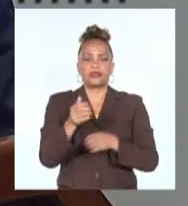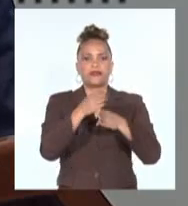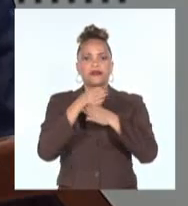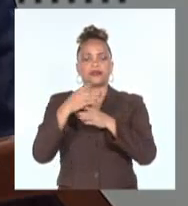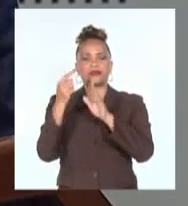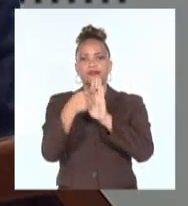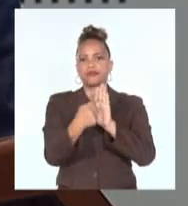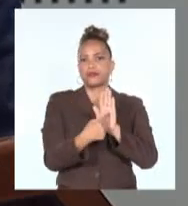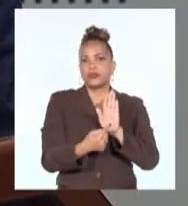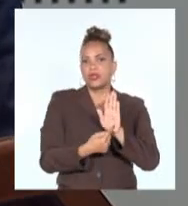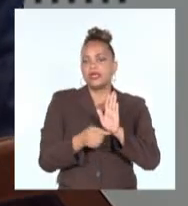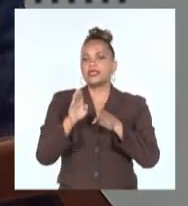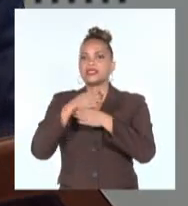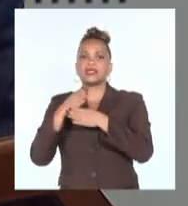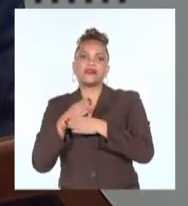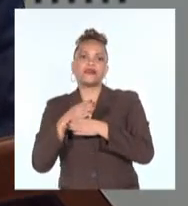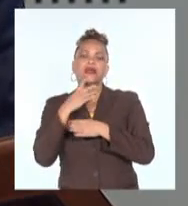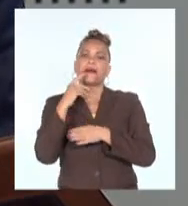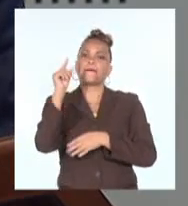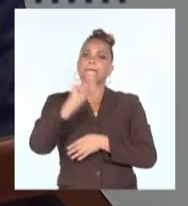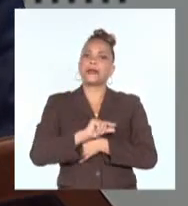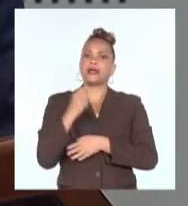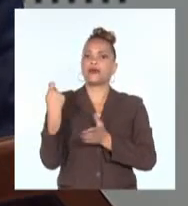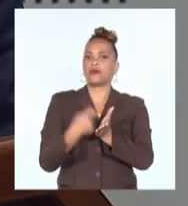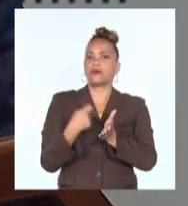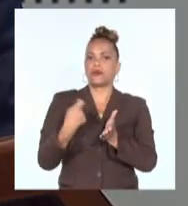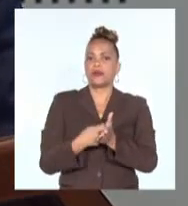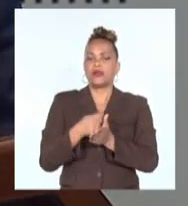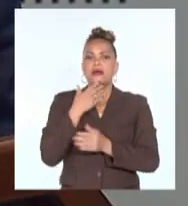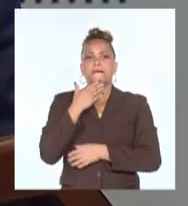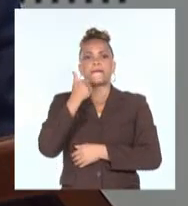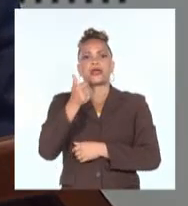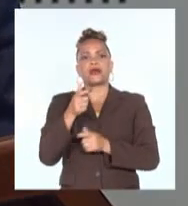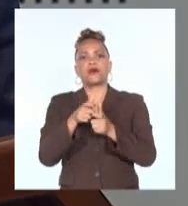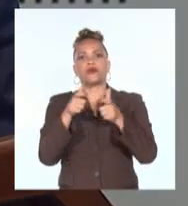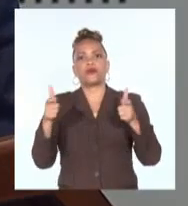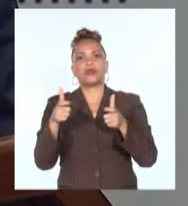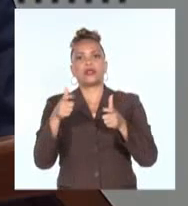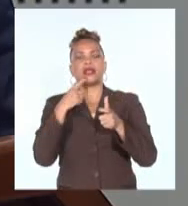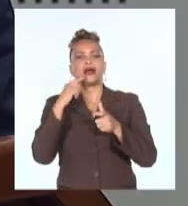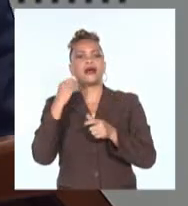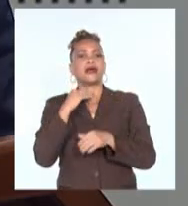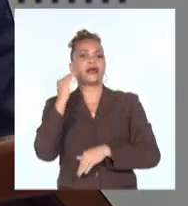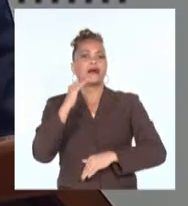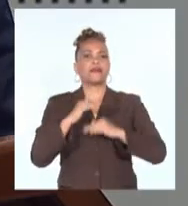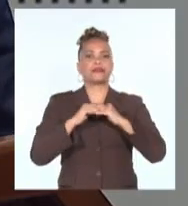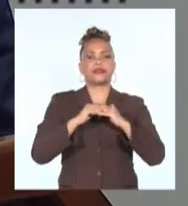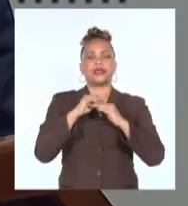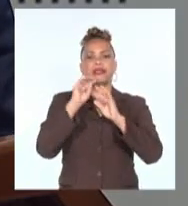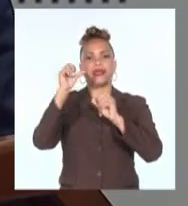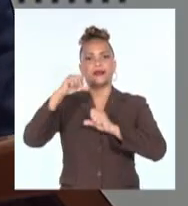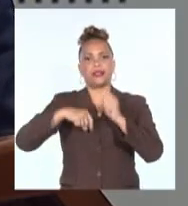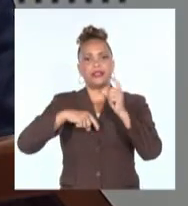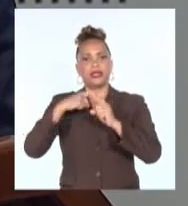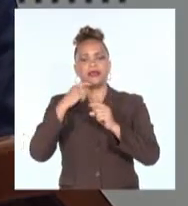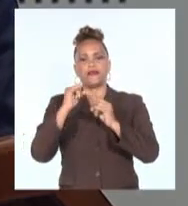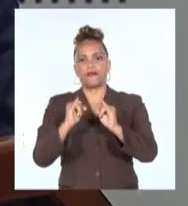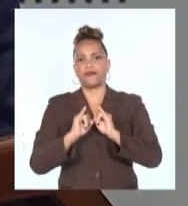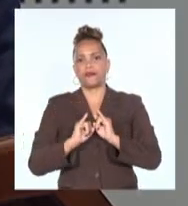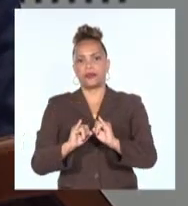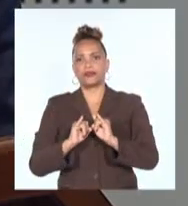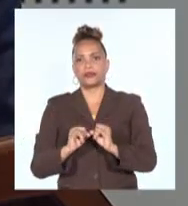lo que traducirá en menores costos y mayores capacidades en la aplicación de los datos. Pero para garantizar la inclusividad